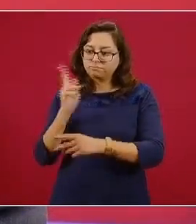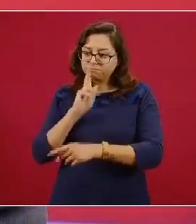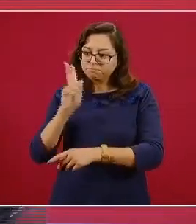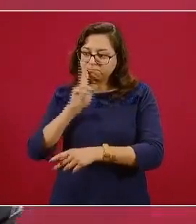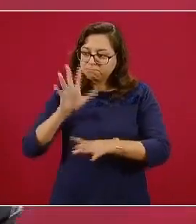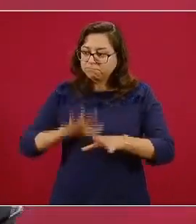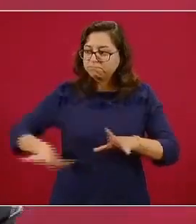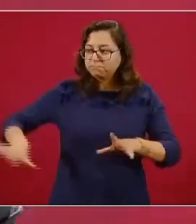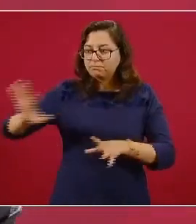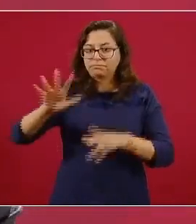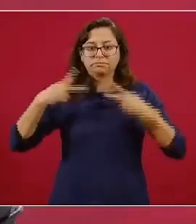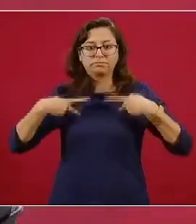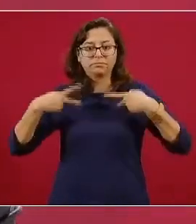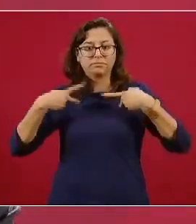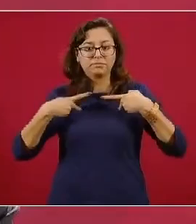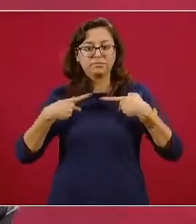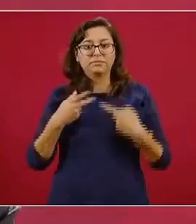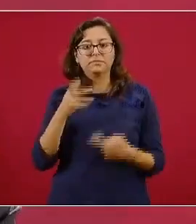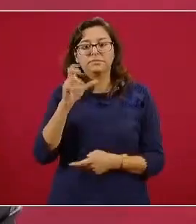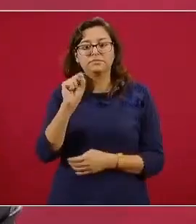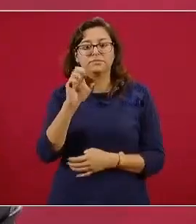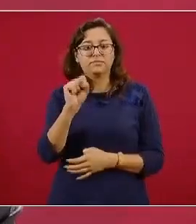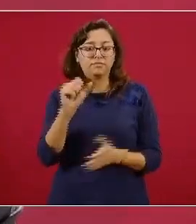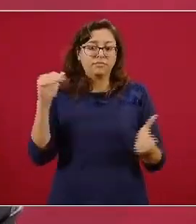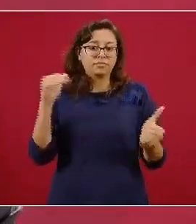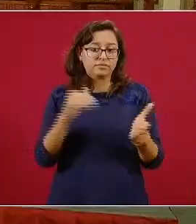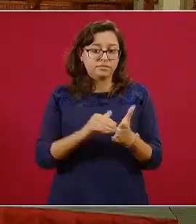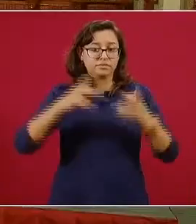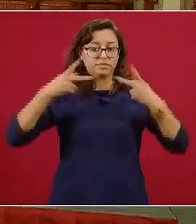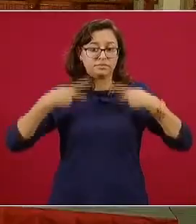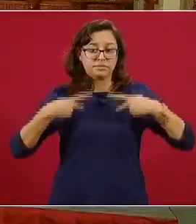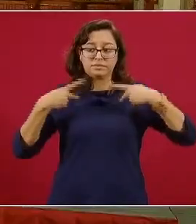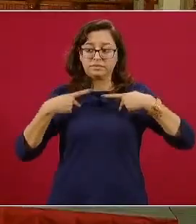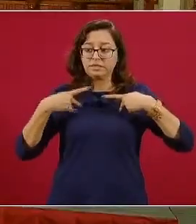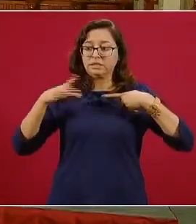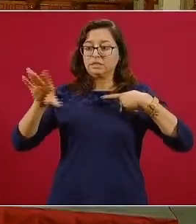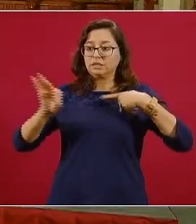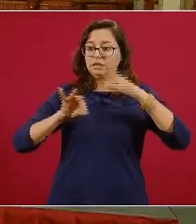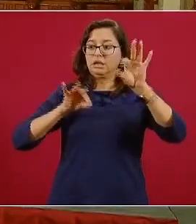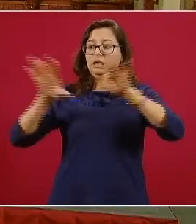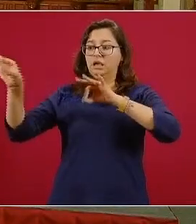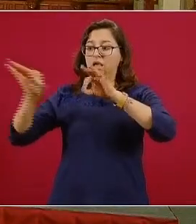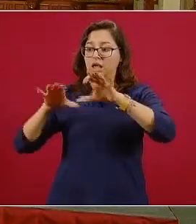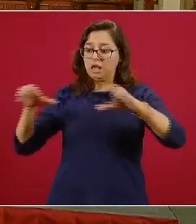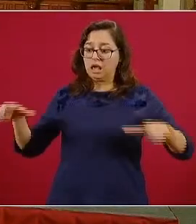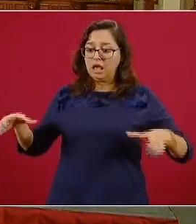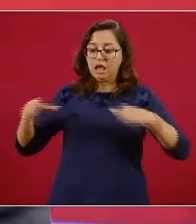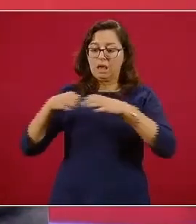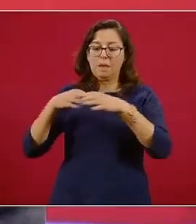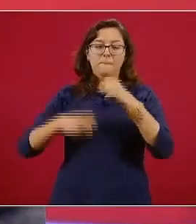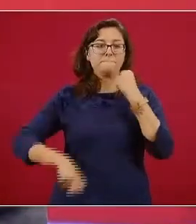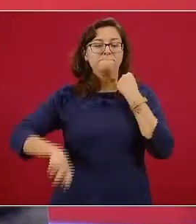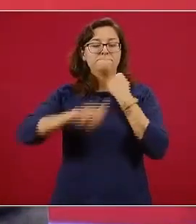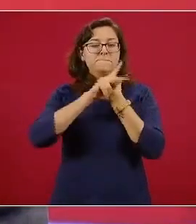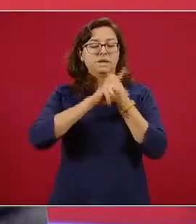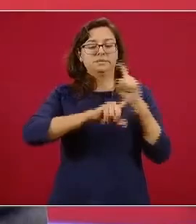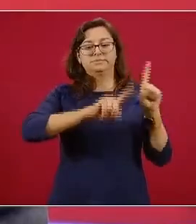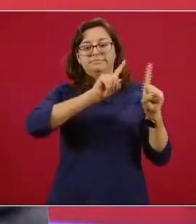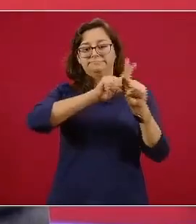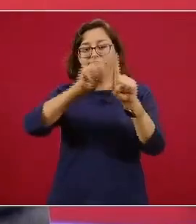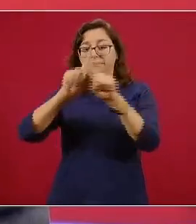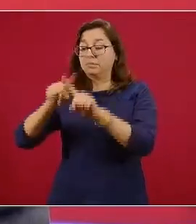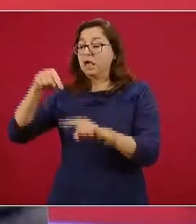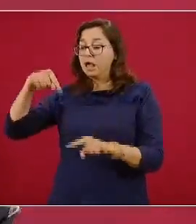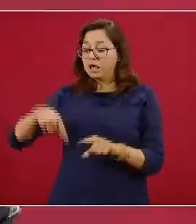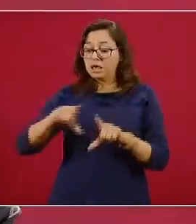pretende reclutar a 60,000 personas. Este es un ensayo clínico que está diseñado para realizarse en varios países, y se intenta que en México